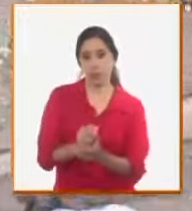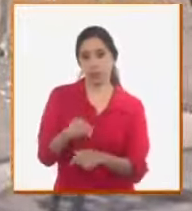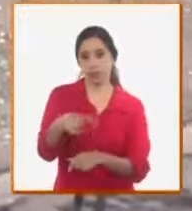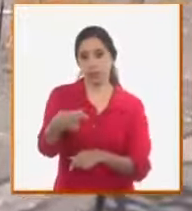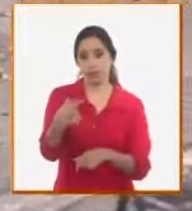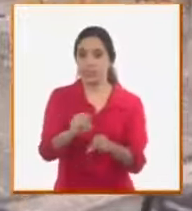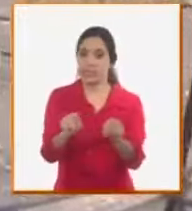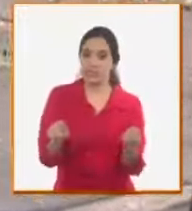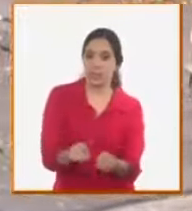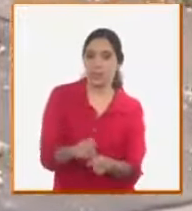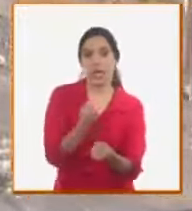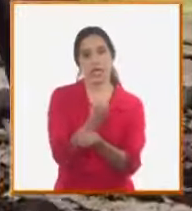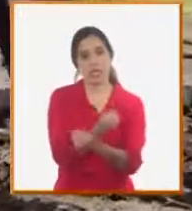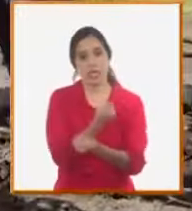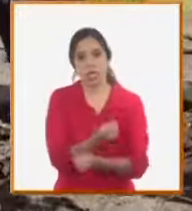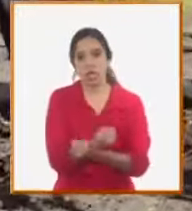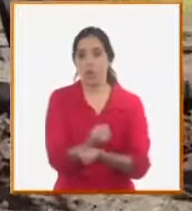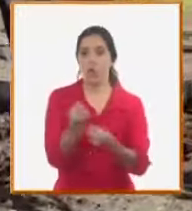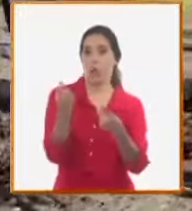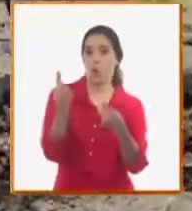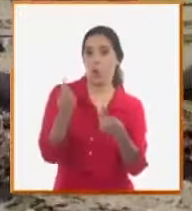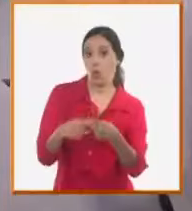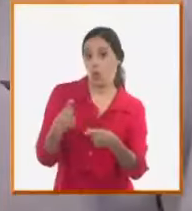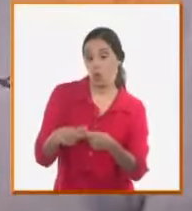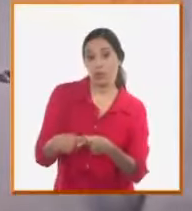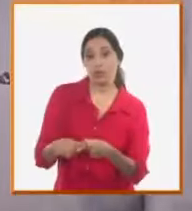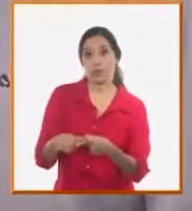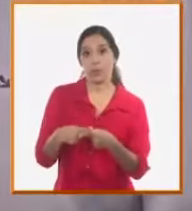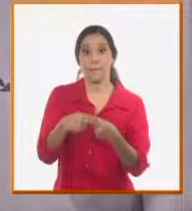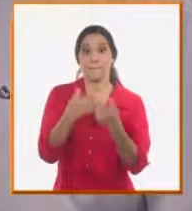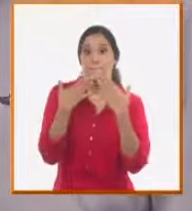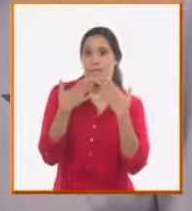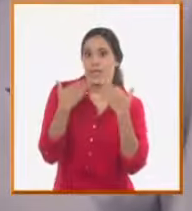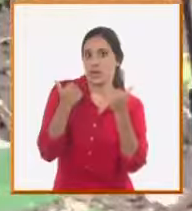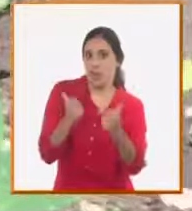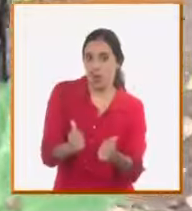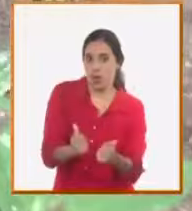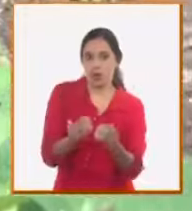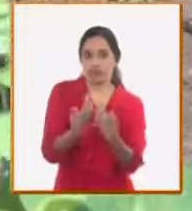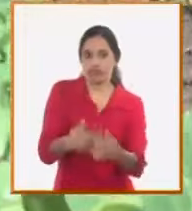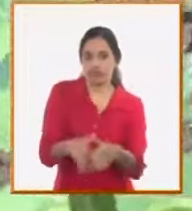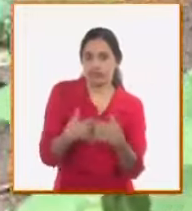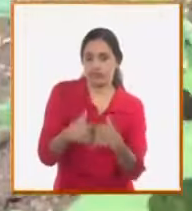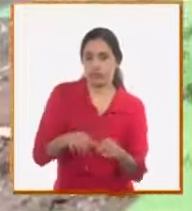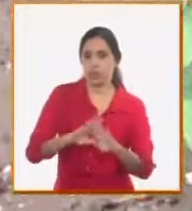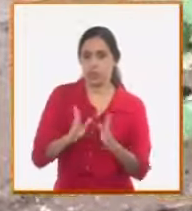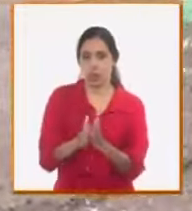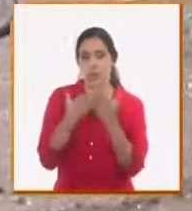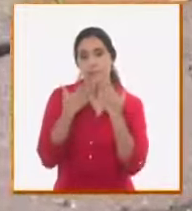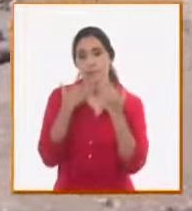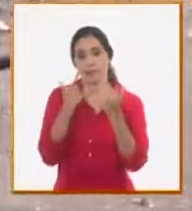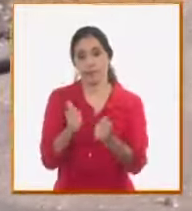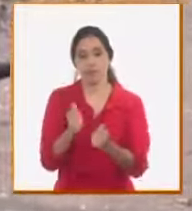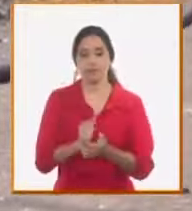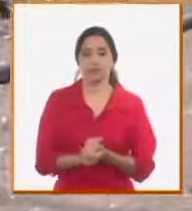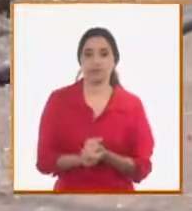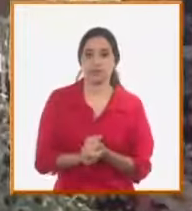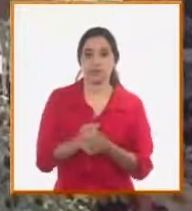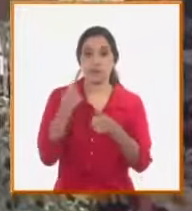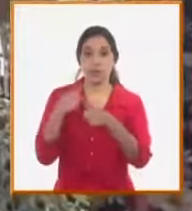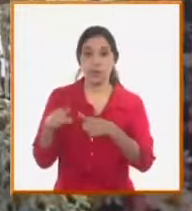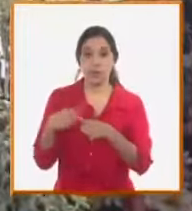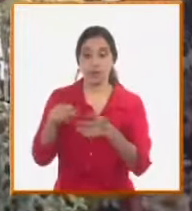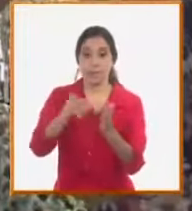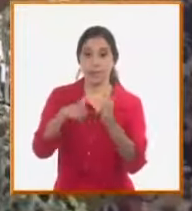riego, inseminación artificial, recursos para mejorar sus condiciones productivas. Otros proyectos del PMA apoyan las acciones